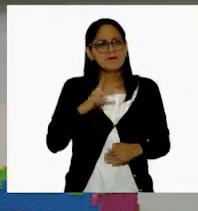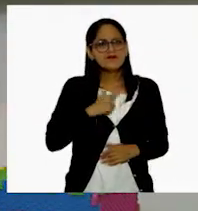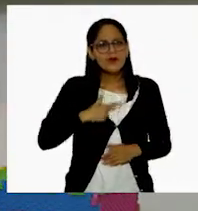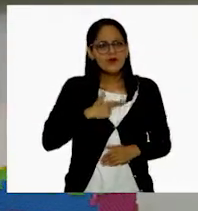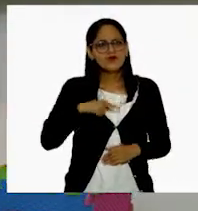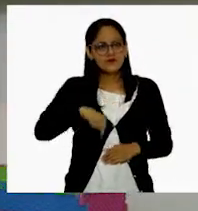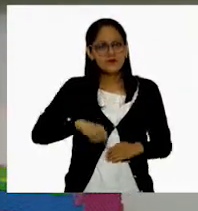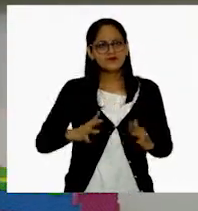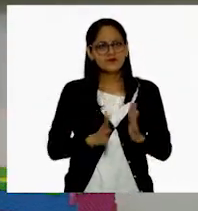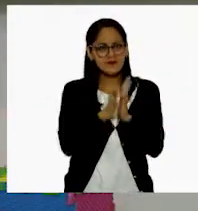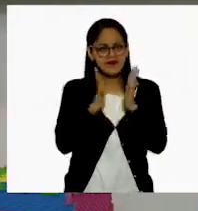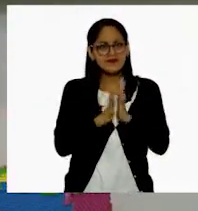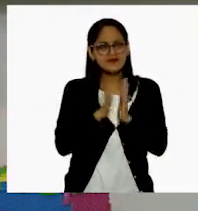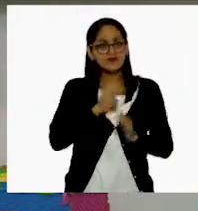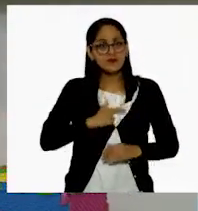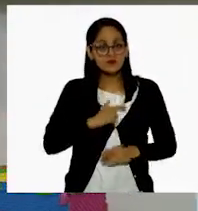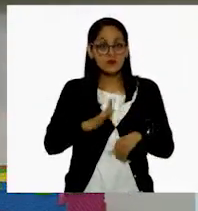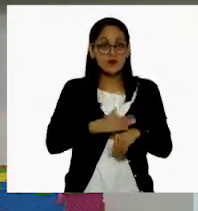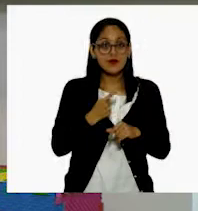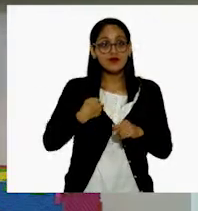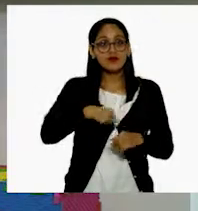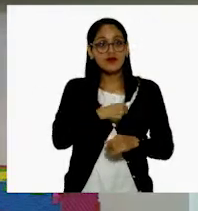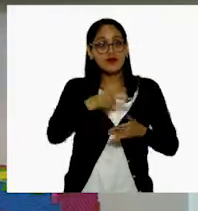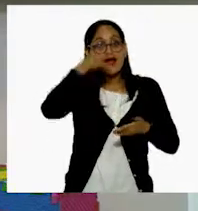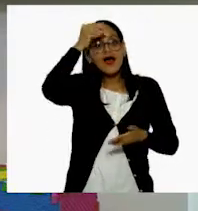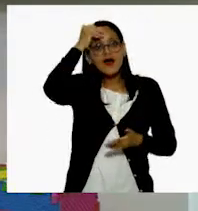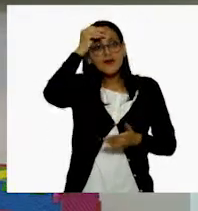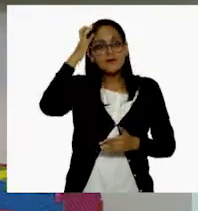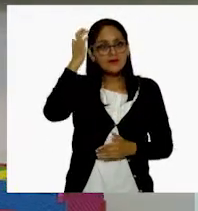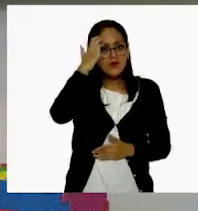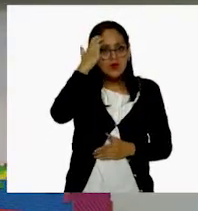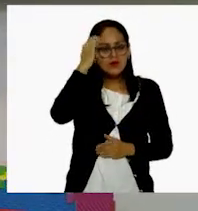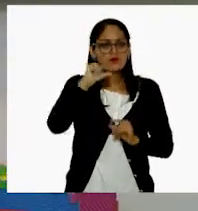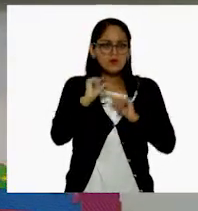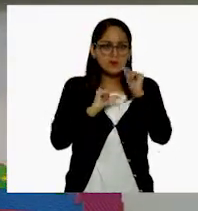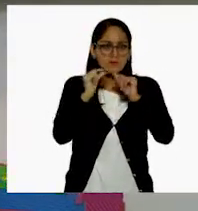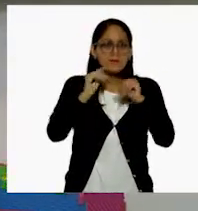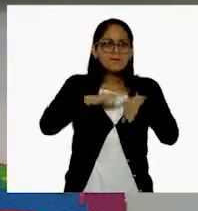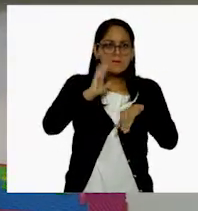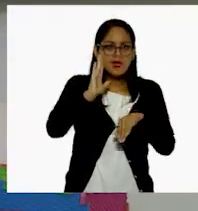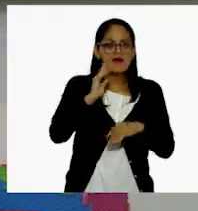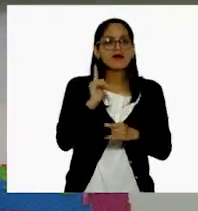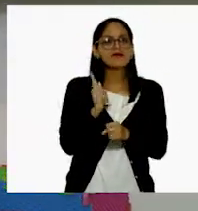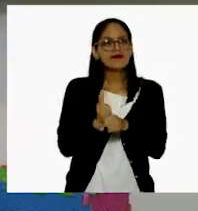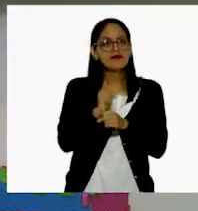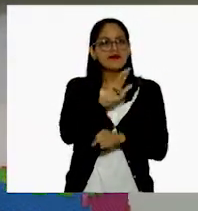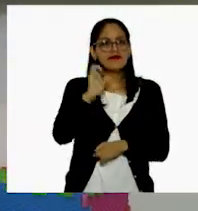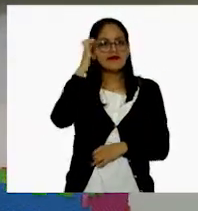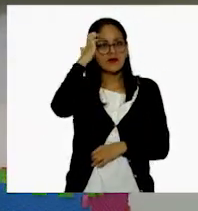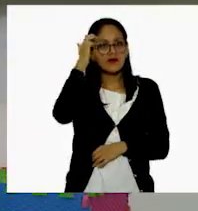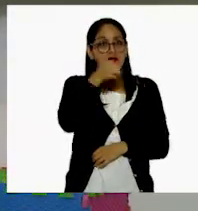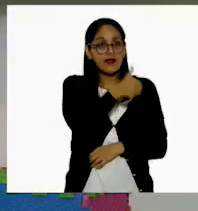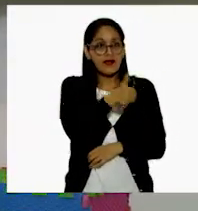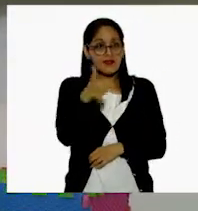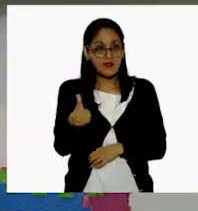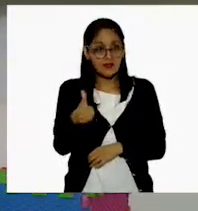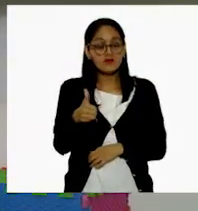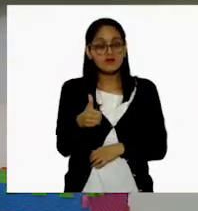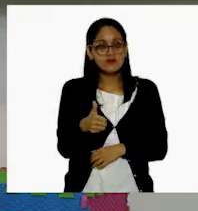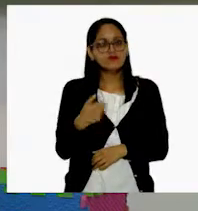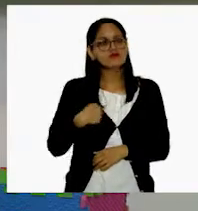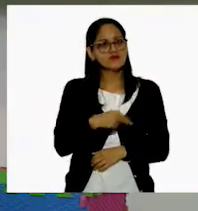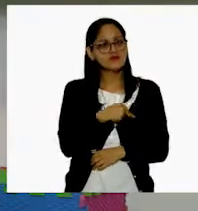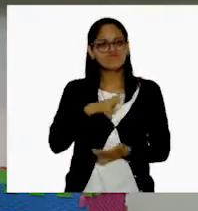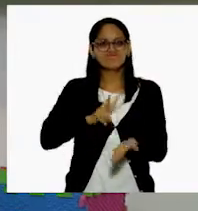mucho participar en esta clase, ya que aprendimos a conocernos un poquito más y reconocer que cada uno de nosotros y nosotras